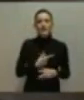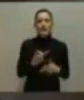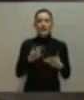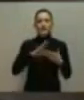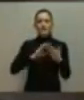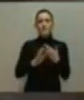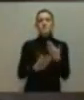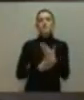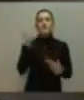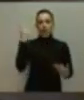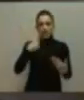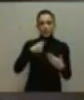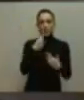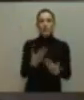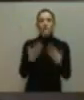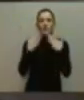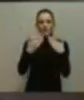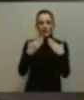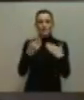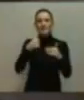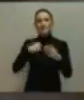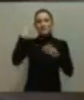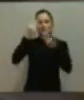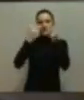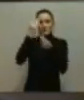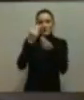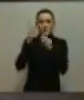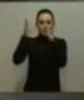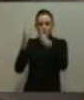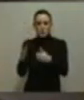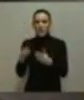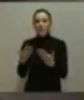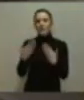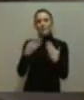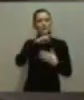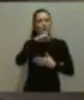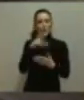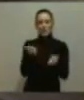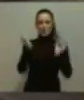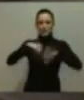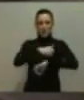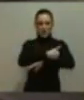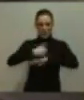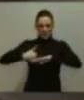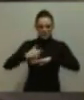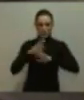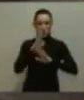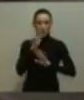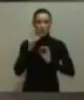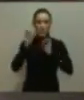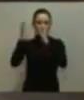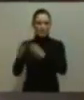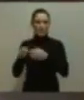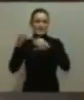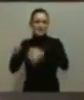agradecemos. Supongo que ahora estará celebrando el pacto con Ciudadanos, porque al final sabemos que tiene la tentación de jugar siempre del lado del capitán